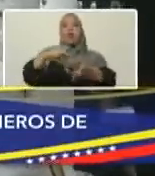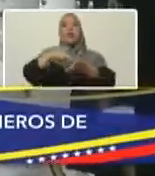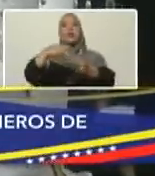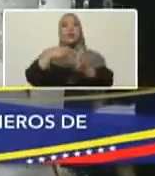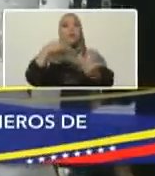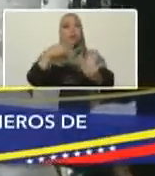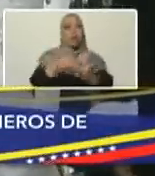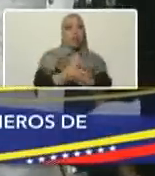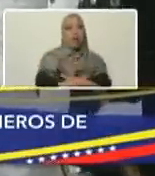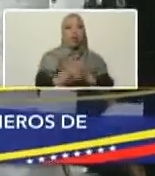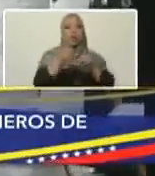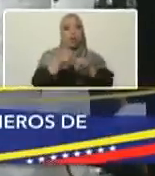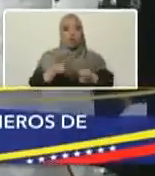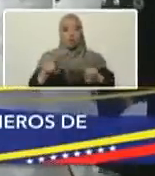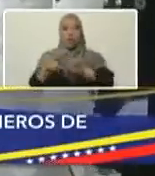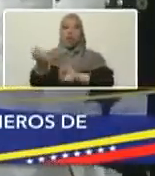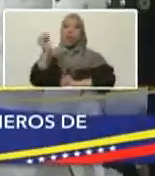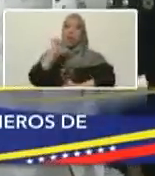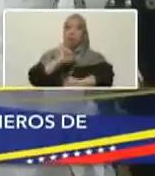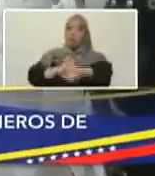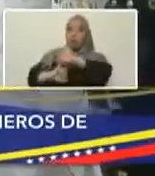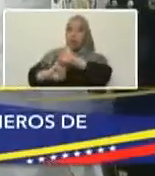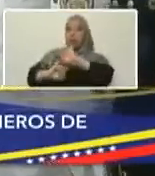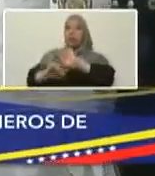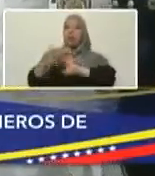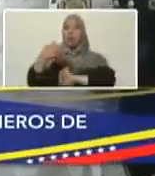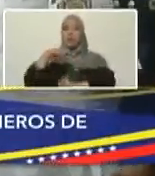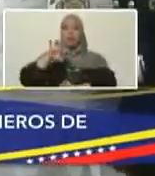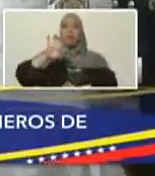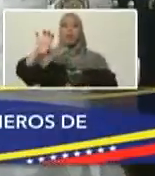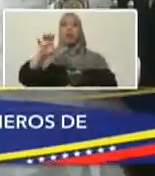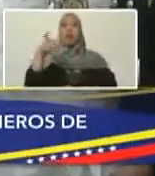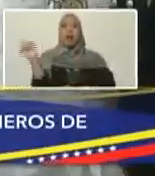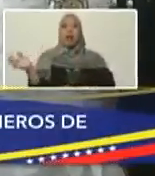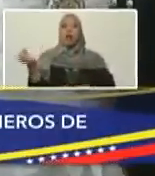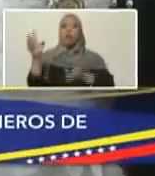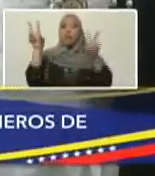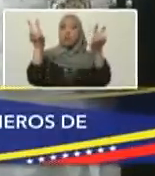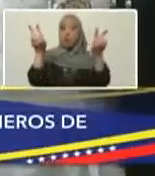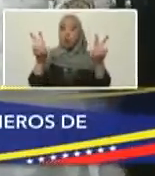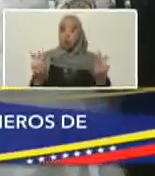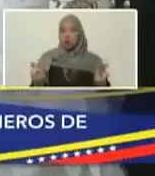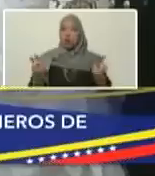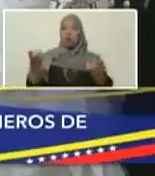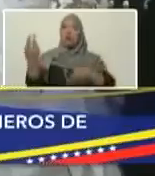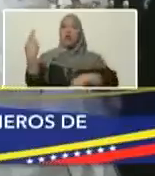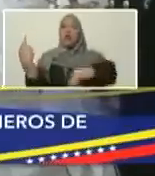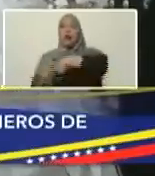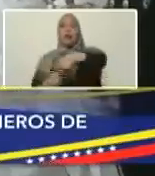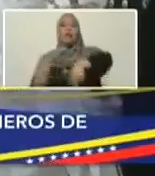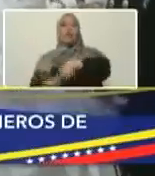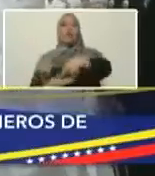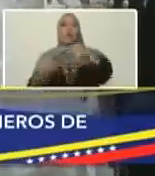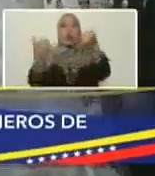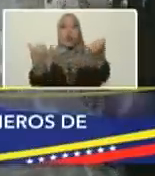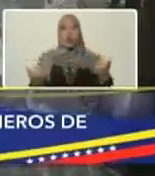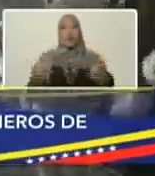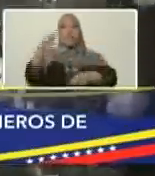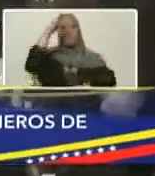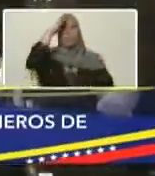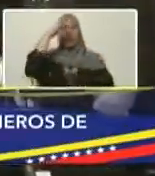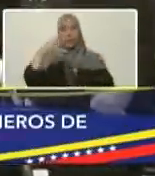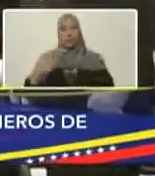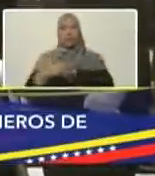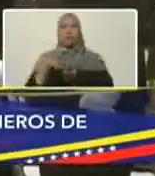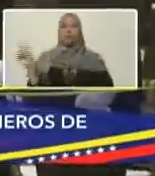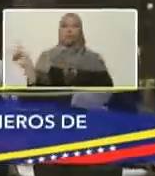para la defensa integral de la patria. Que nada detenga la nueva doctrina revolucionaria militar